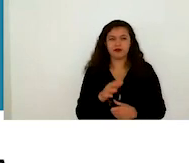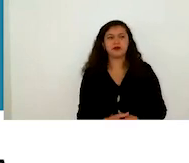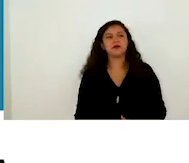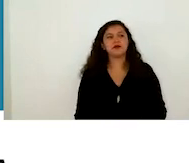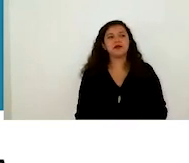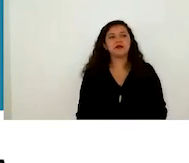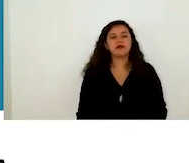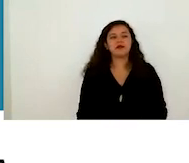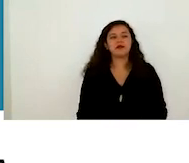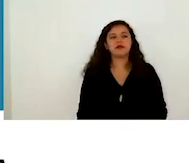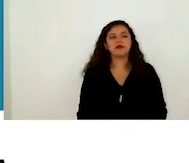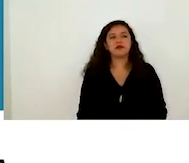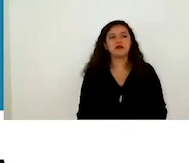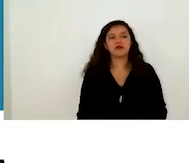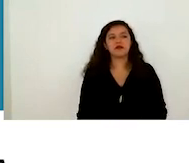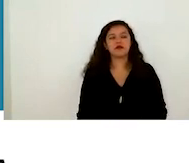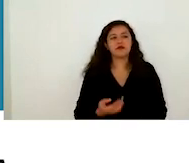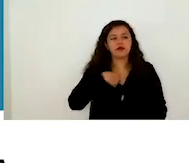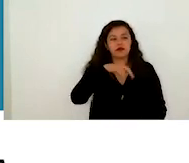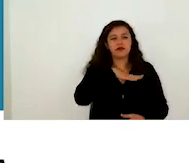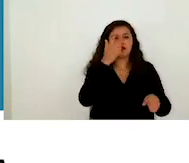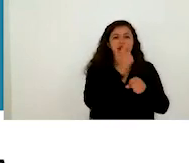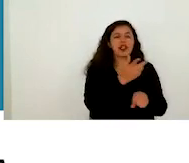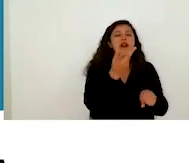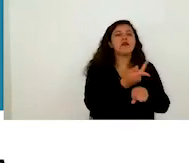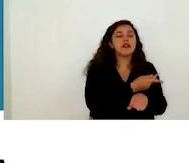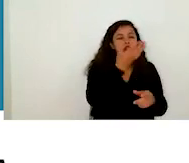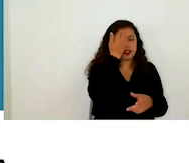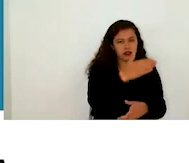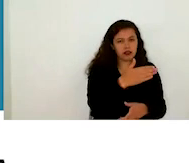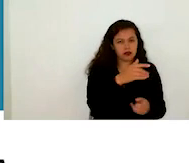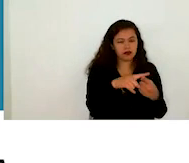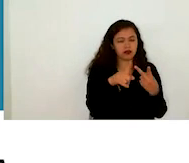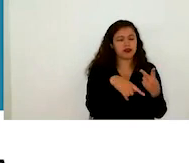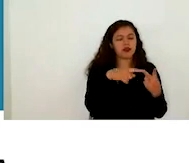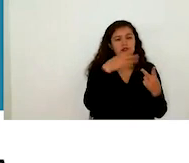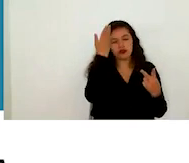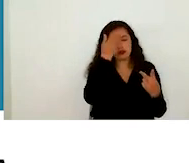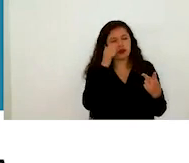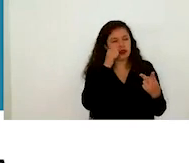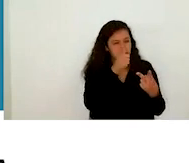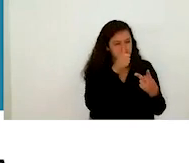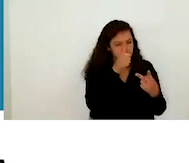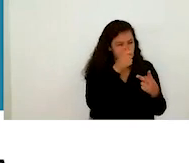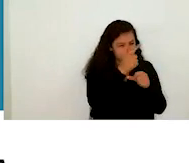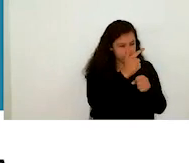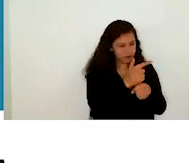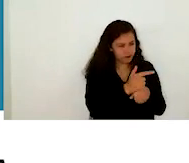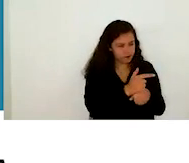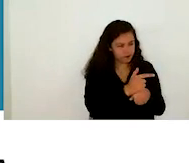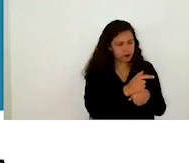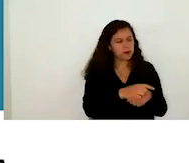sino si nosotros nos damos plata de lo que está sucediendo si nosotros observamos lo que es lo que está pasando